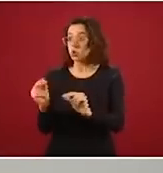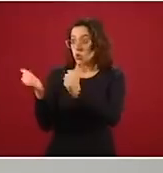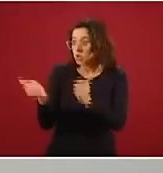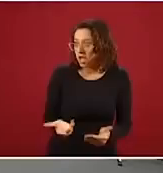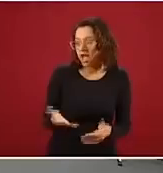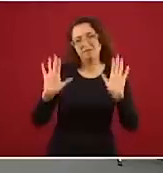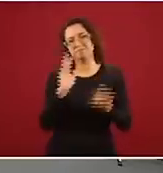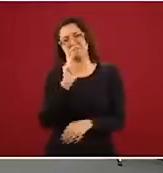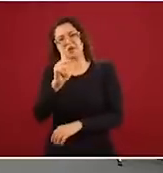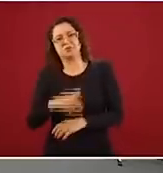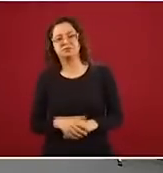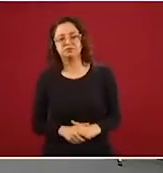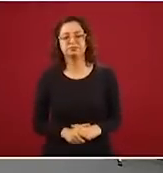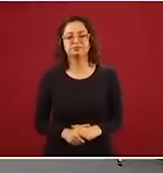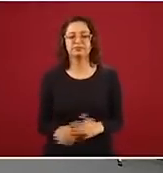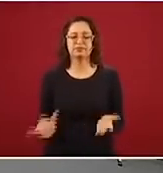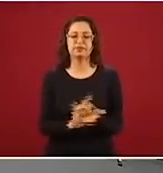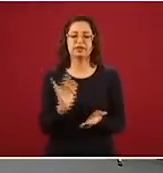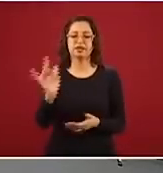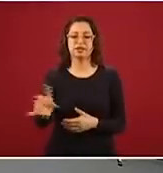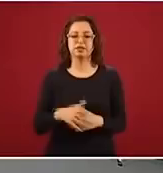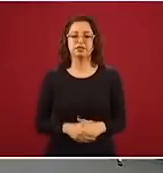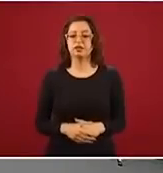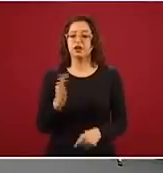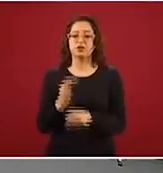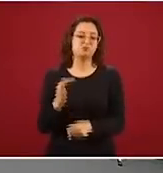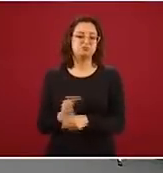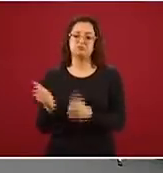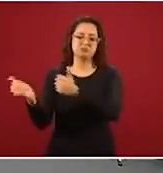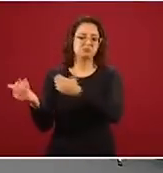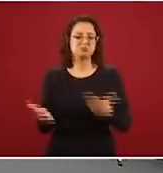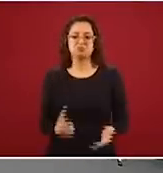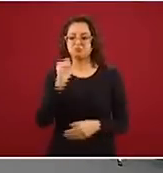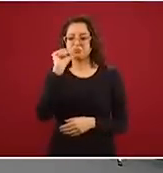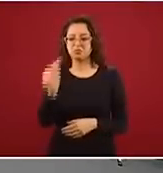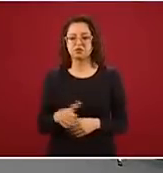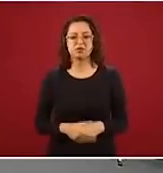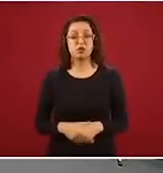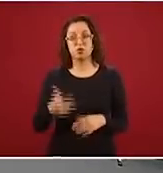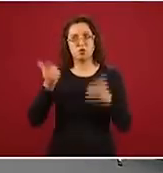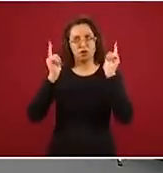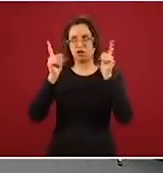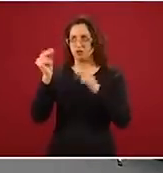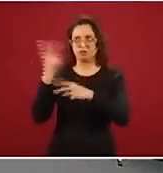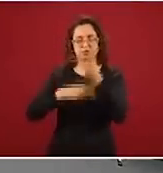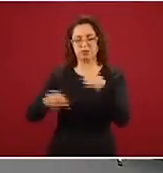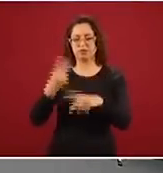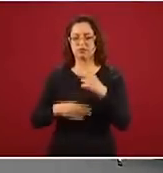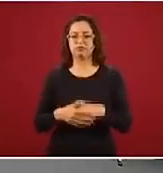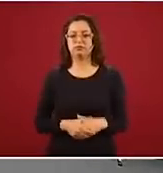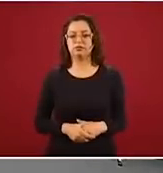bien. Sí, gracias. Hasta ahora sí. No ha llegado y que no llegue. Bueno. Gracias,